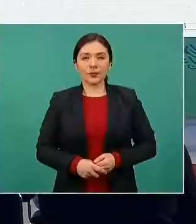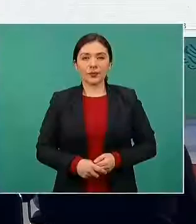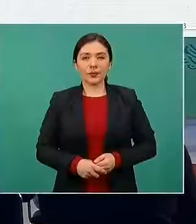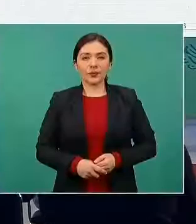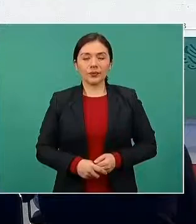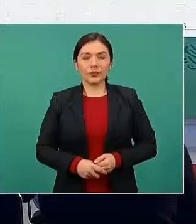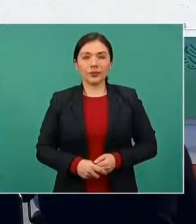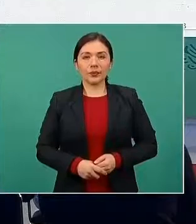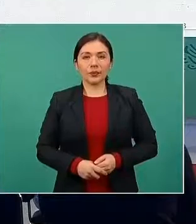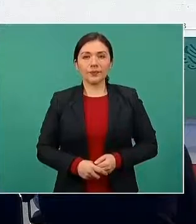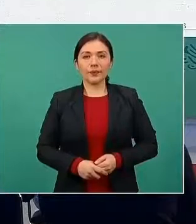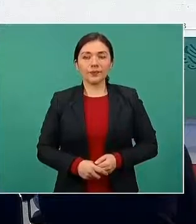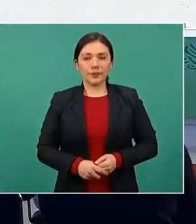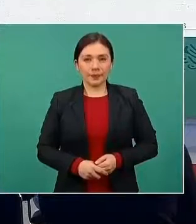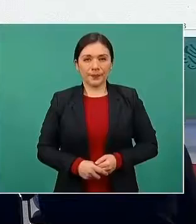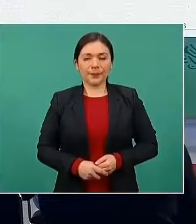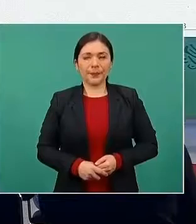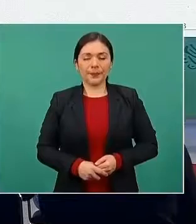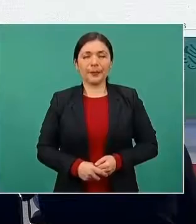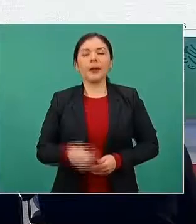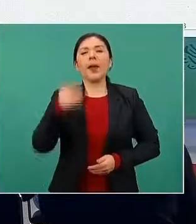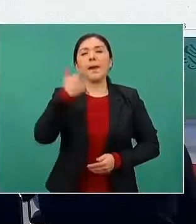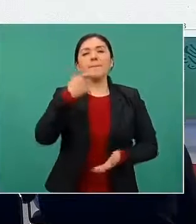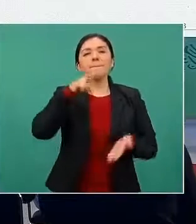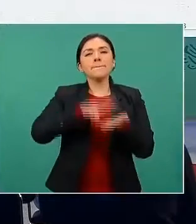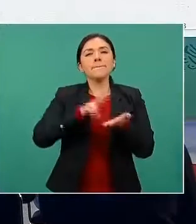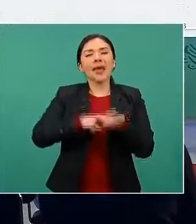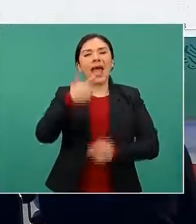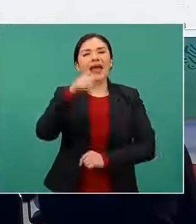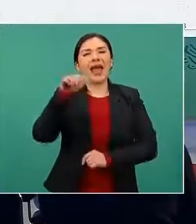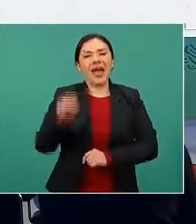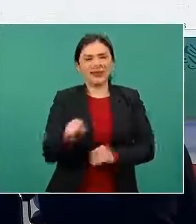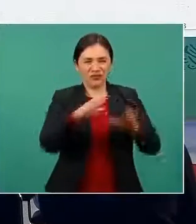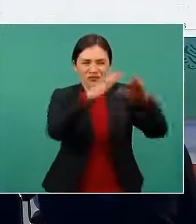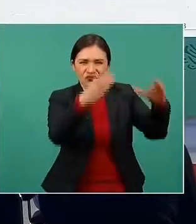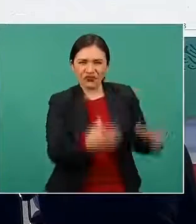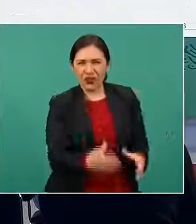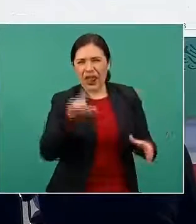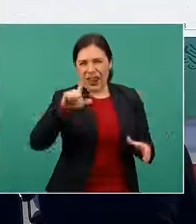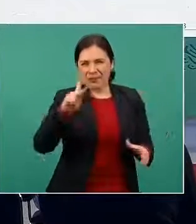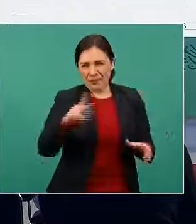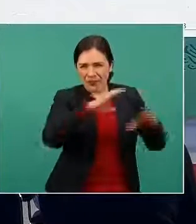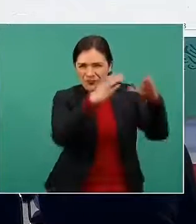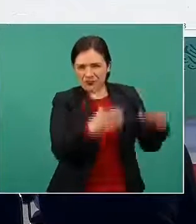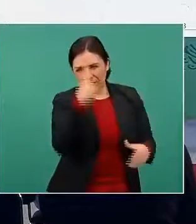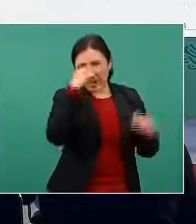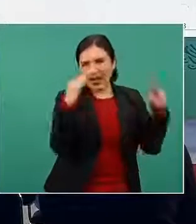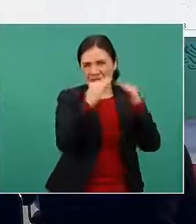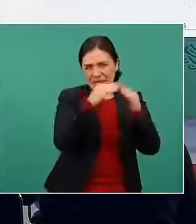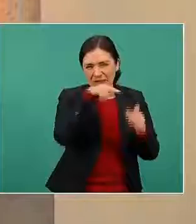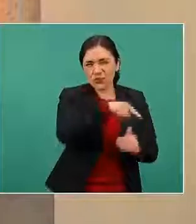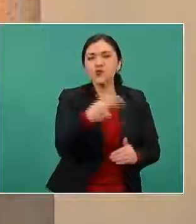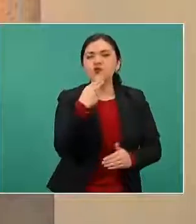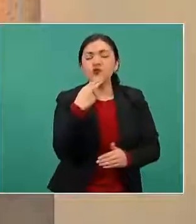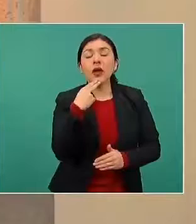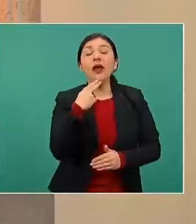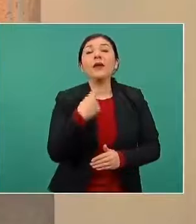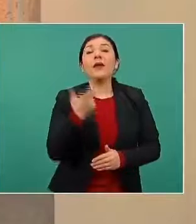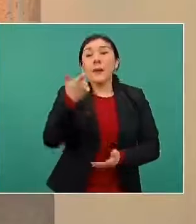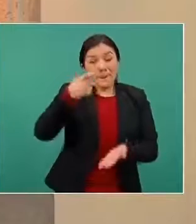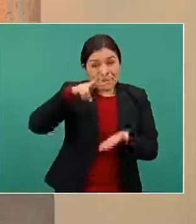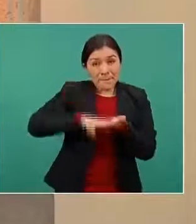Bueno, hablando del precio del gas en cilindros, del gas LP, decir que el